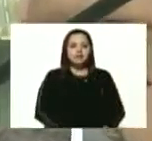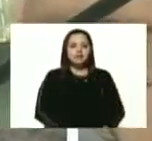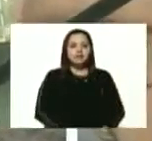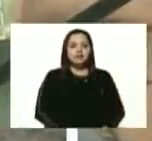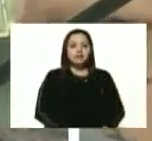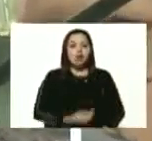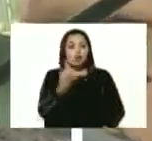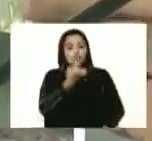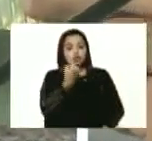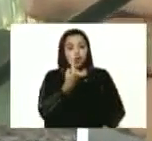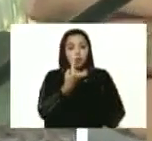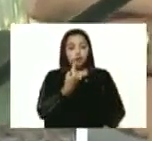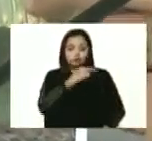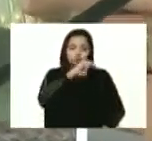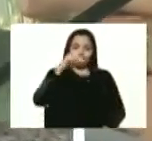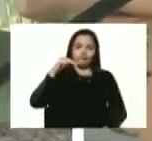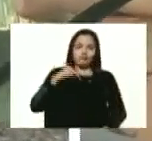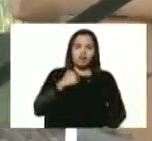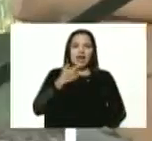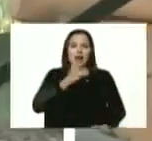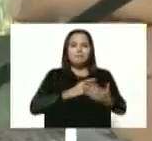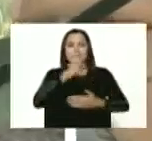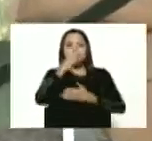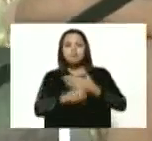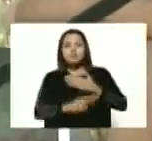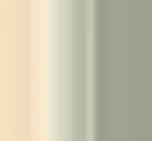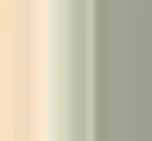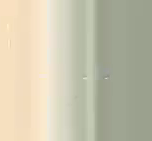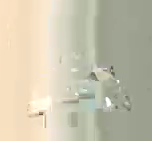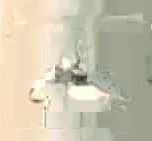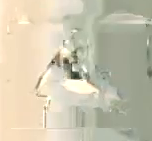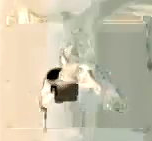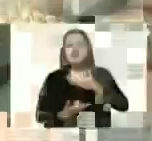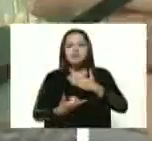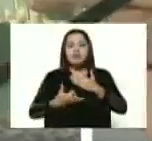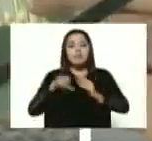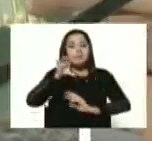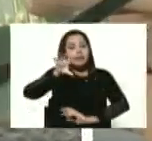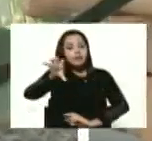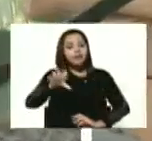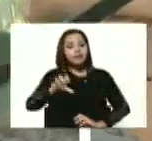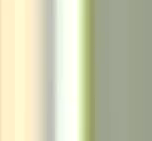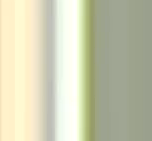Solo nosotros tenemos un plan y un proyecto.